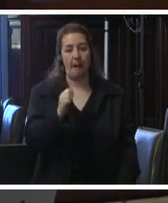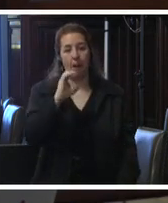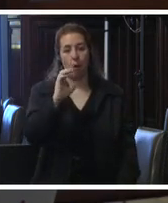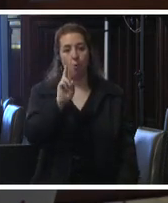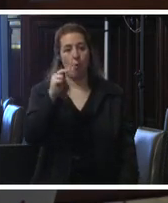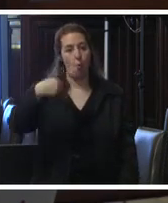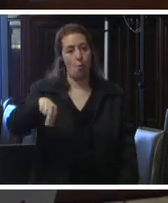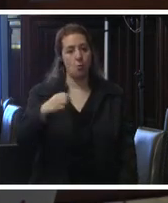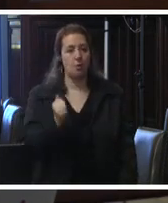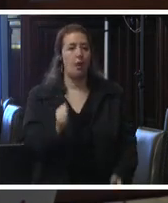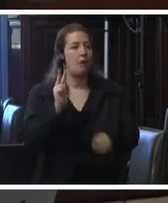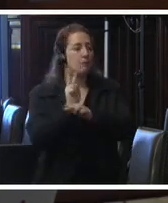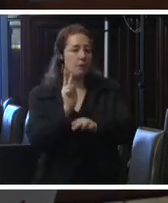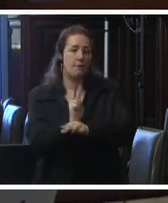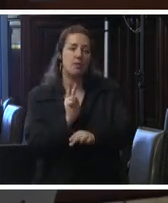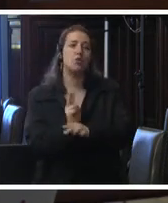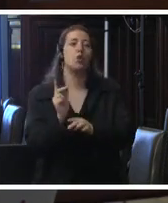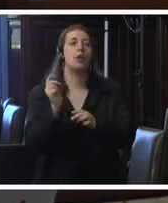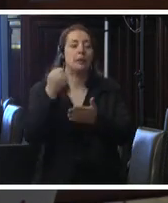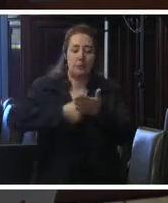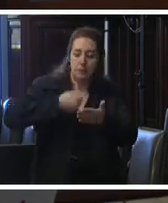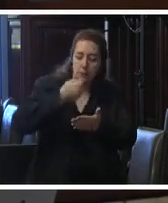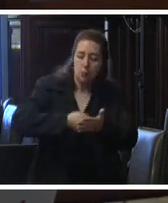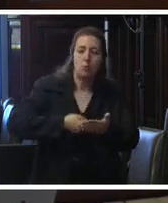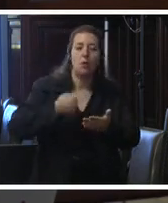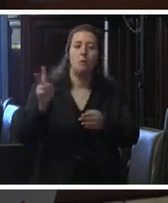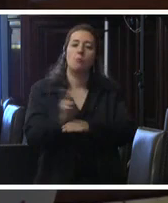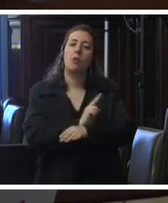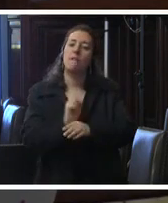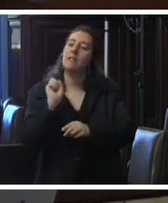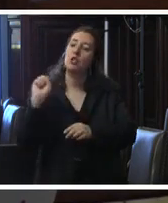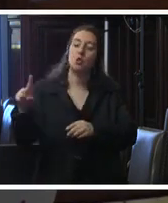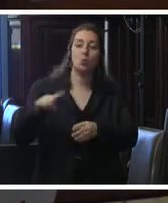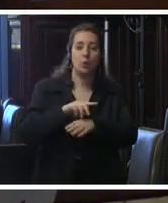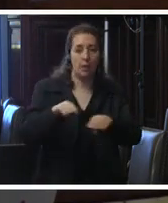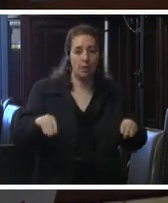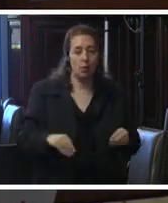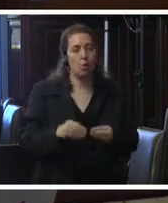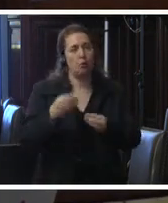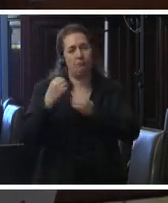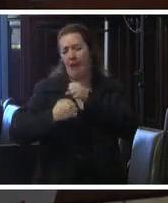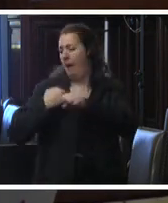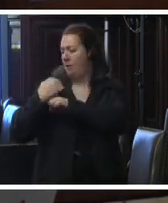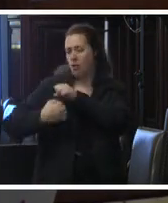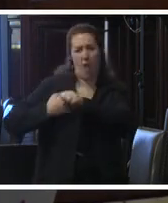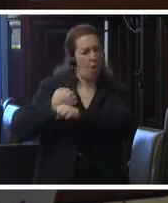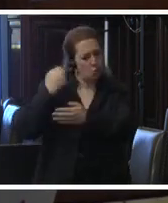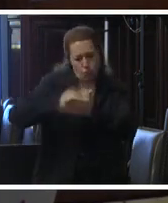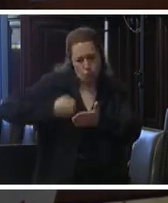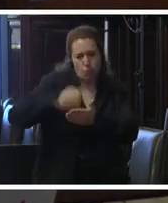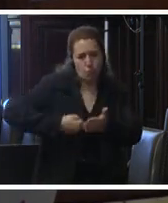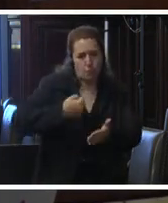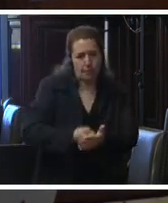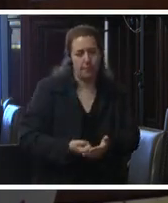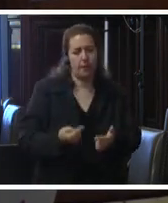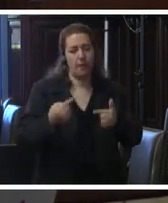defensora emblemática que lucha por defender su territorio desde hace muchos años, a pesar de tener